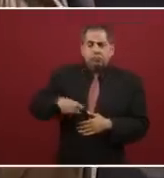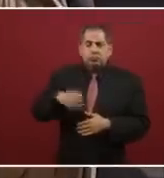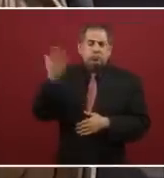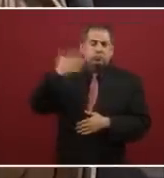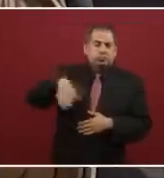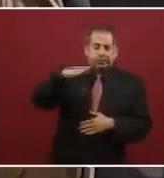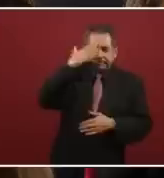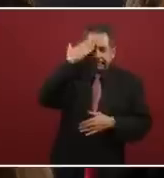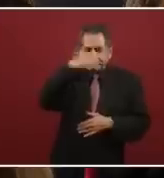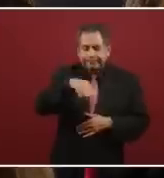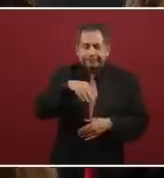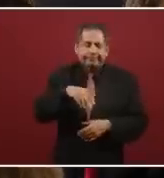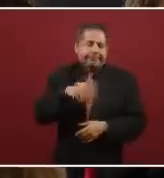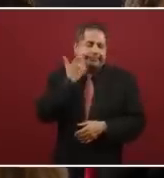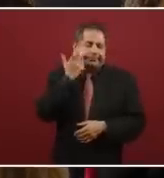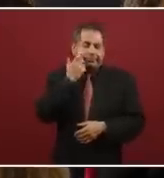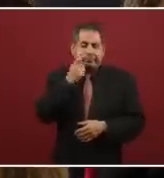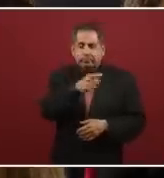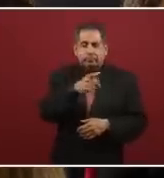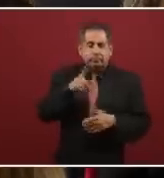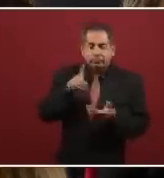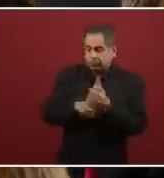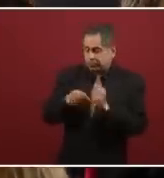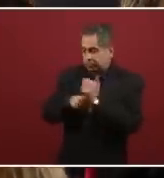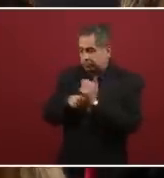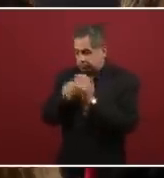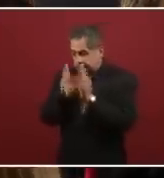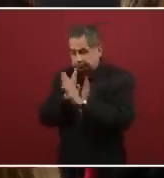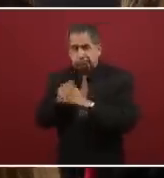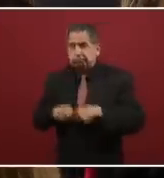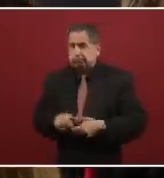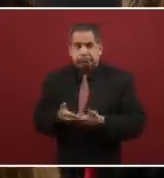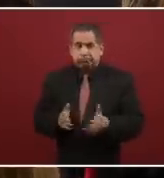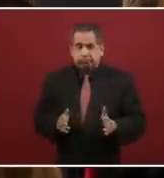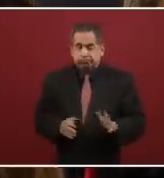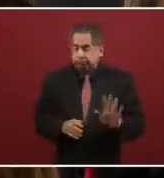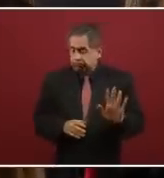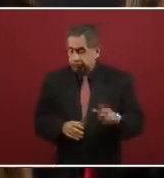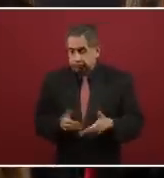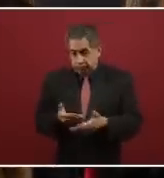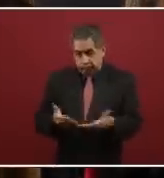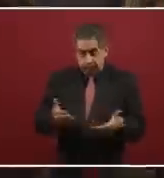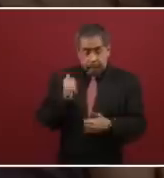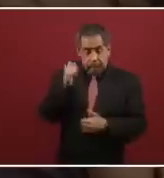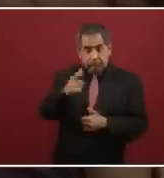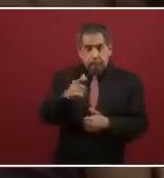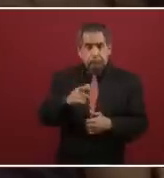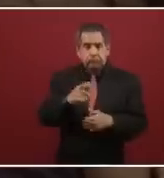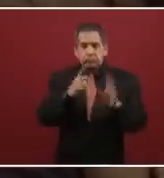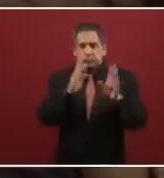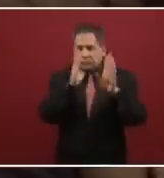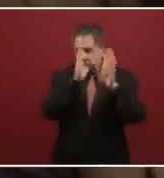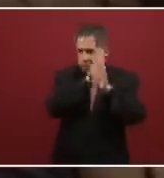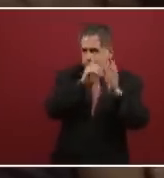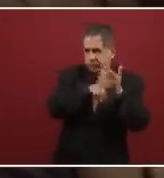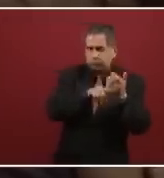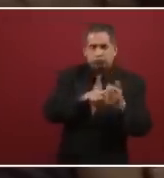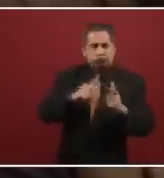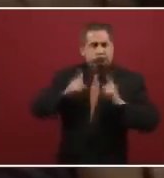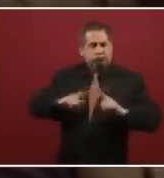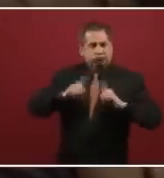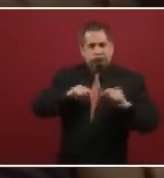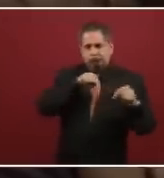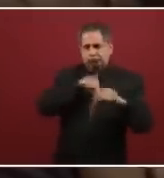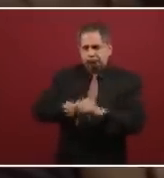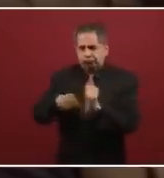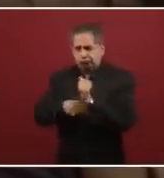voces, ¿no? La presencia de agentes encubiertos, sí, pero no. Por parte de agentes de Estados Unidos. ¿En la actualidad hay o no hay agentes estadounidenses en nuestro territorio?